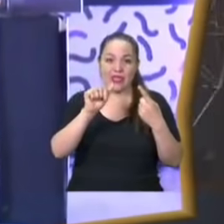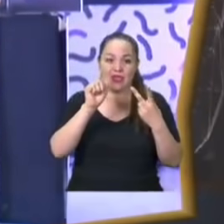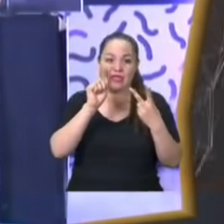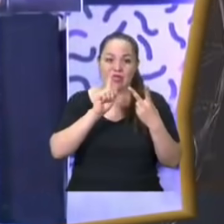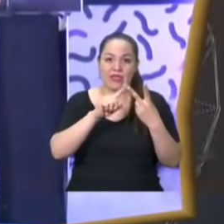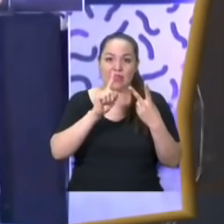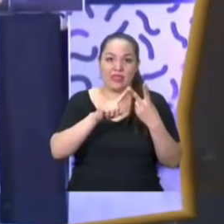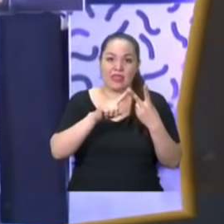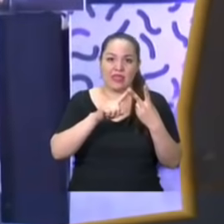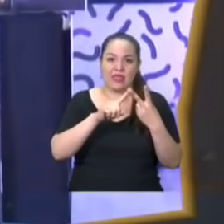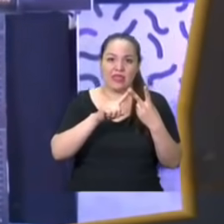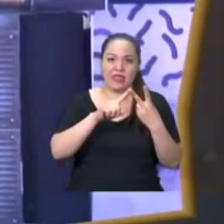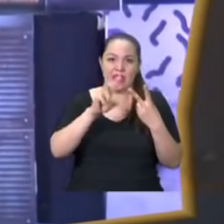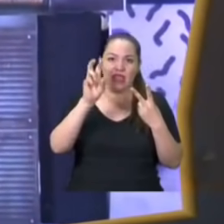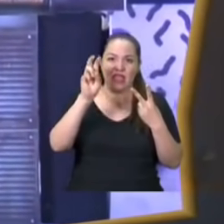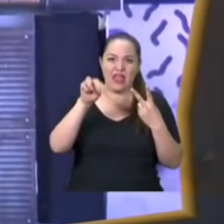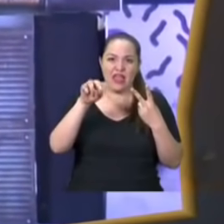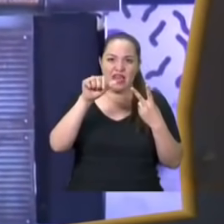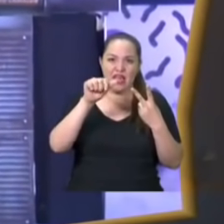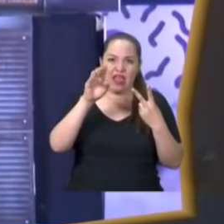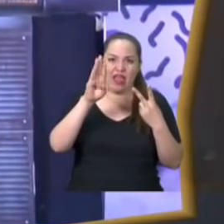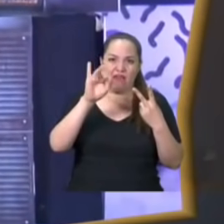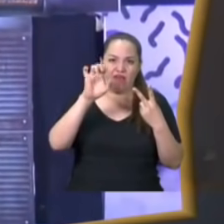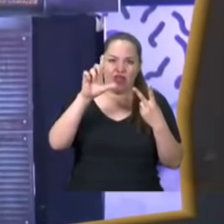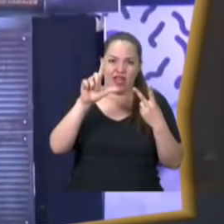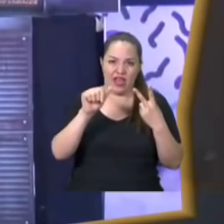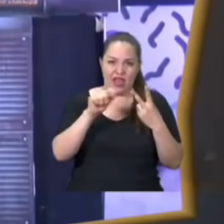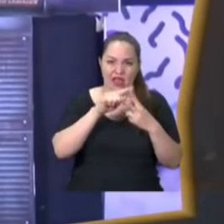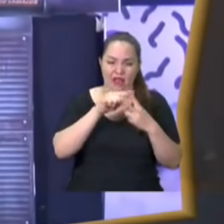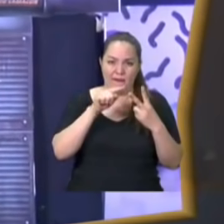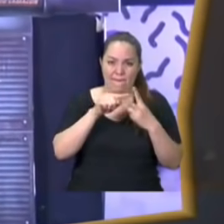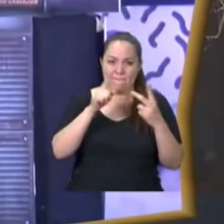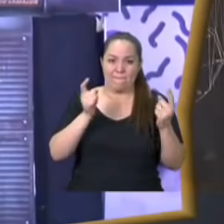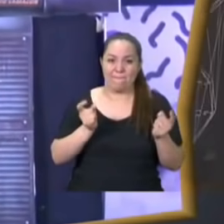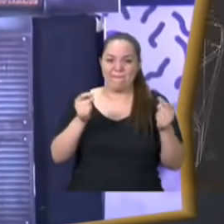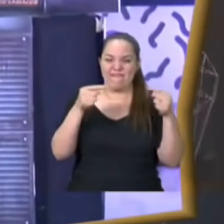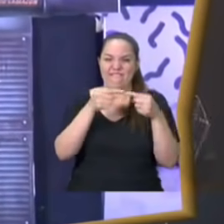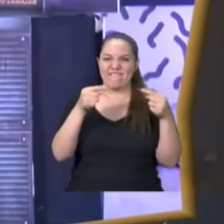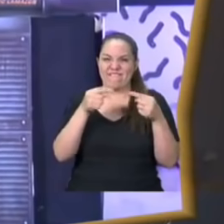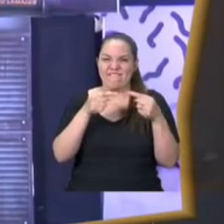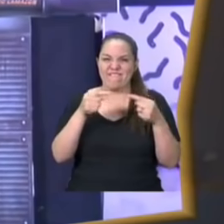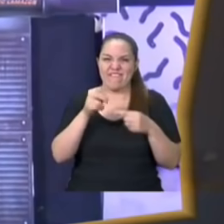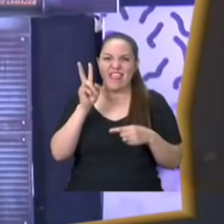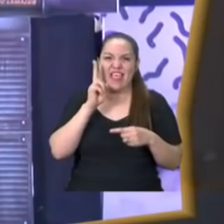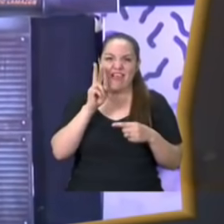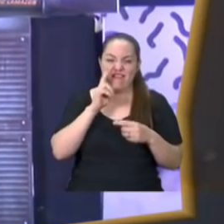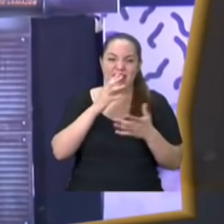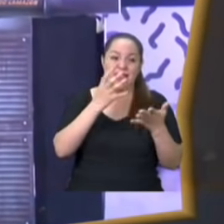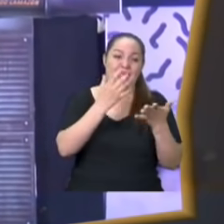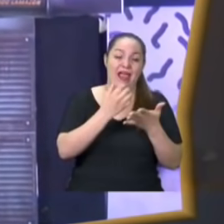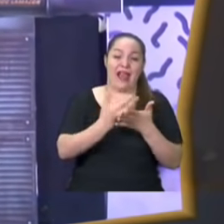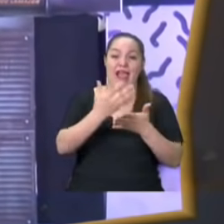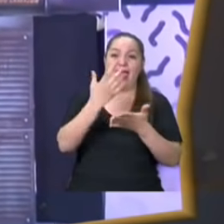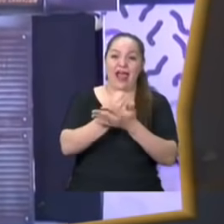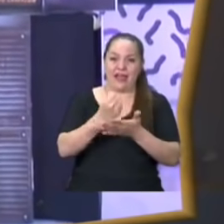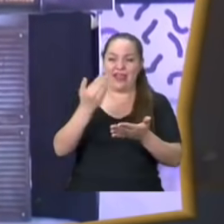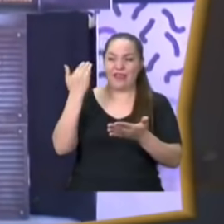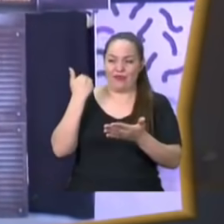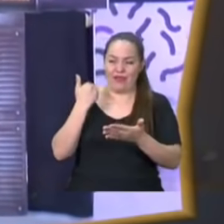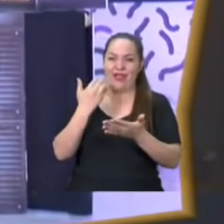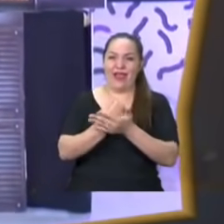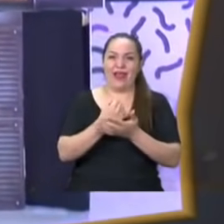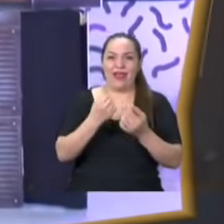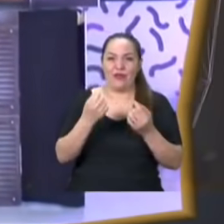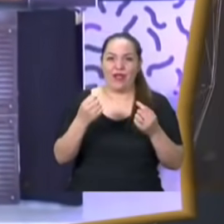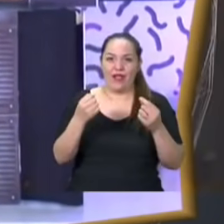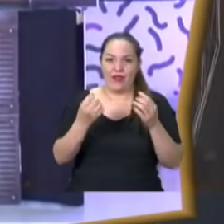a Navila, que fue la que perdió. Leida contra Navila. Contra la ganadora. Órale.